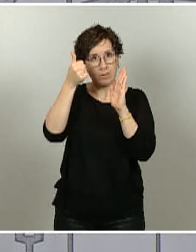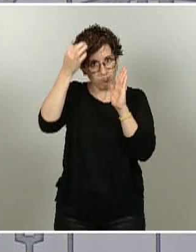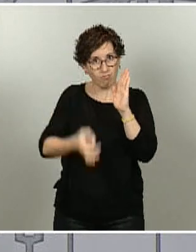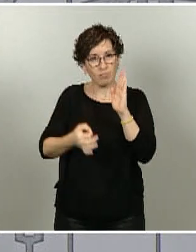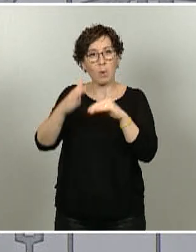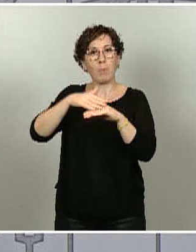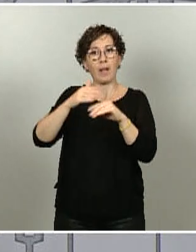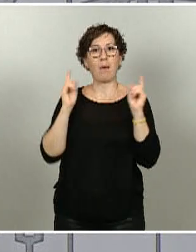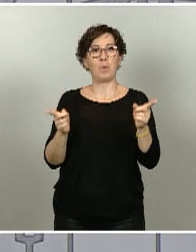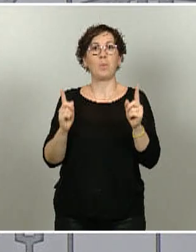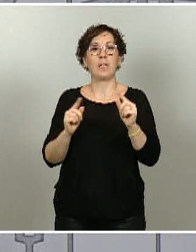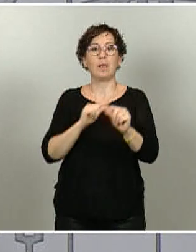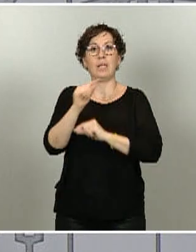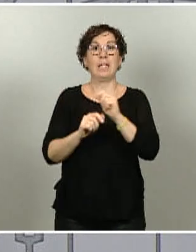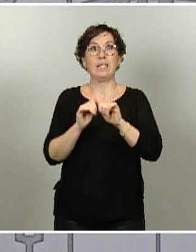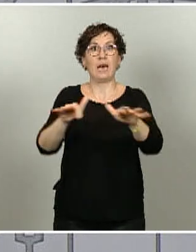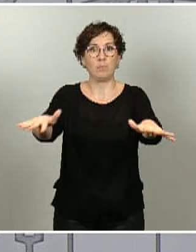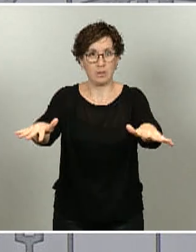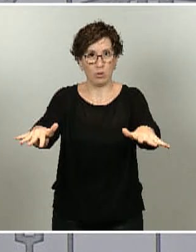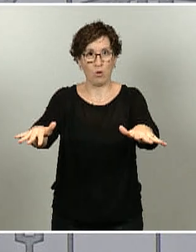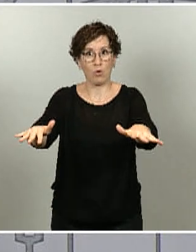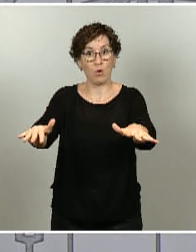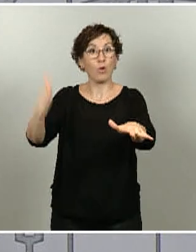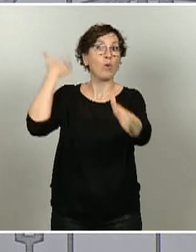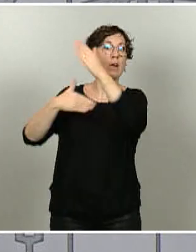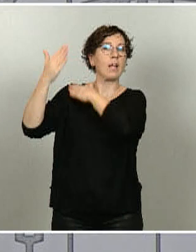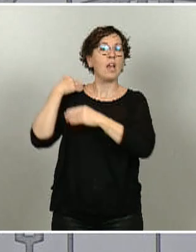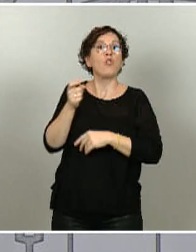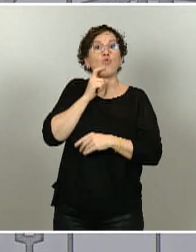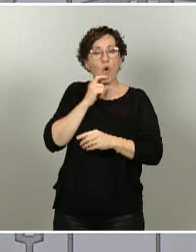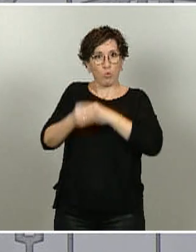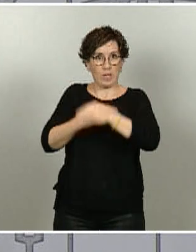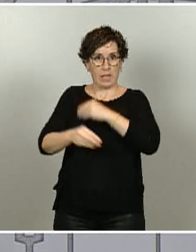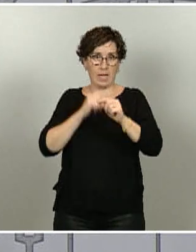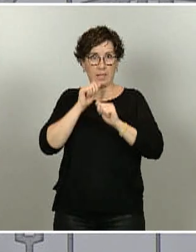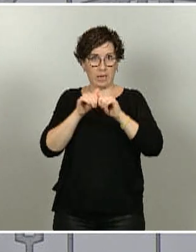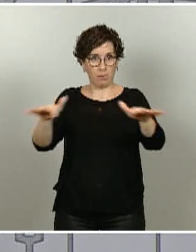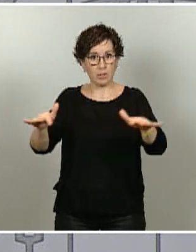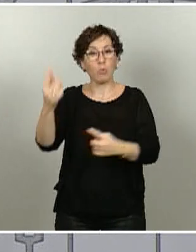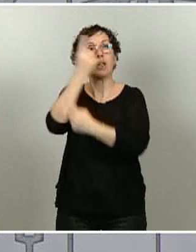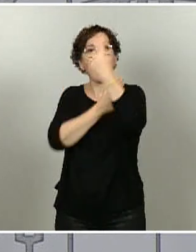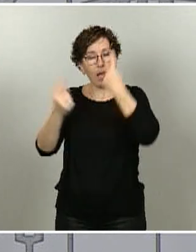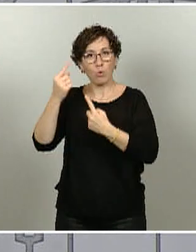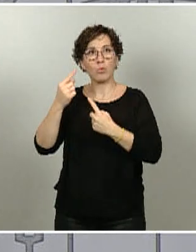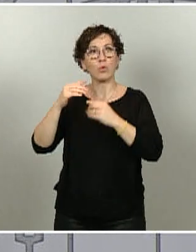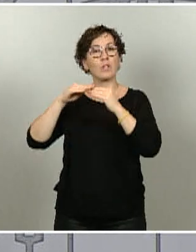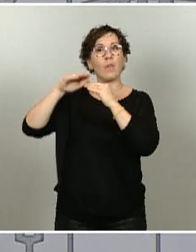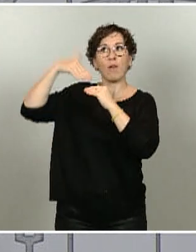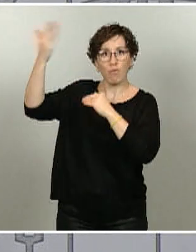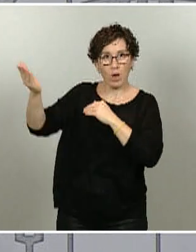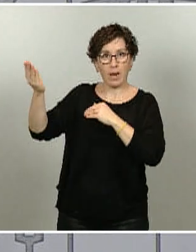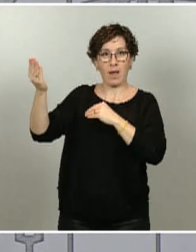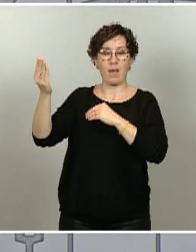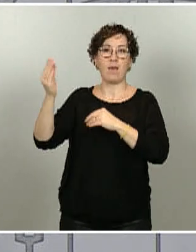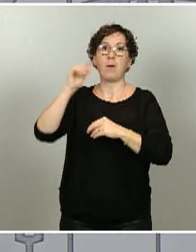países con el nivel de transmisión que había en aquel momento, que si bien había casos importados y pequeños núcleos de transmisión local en aquel momento